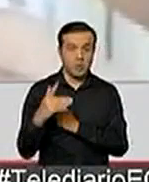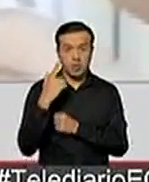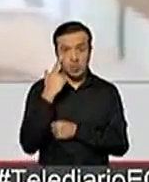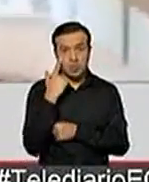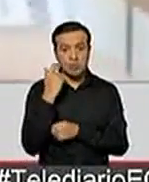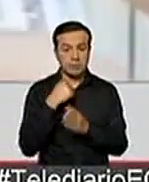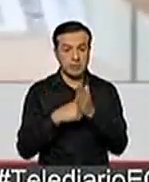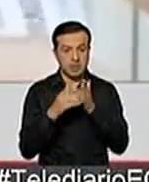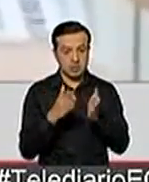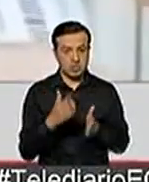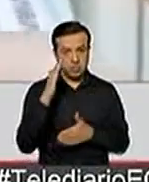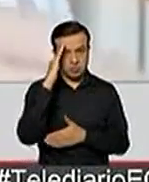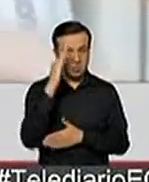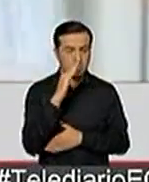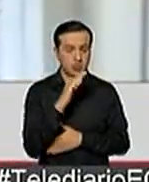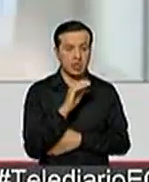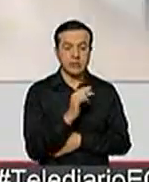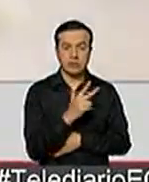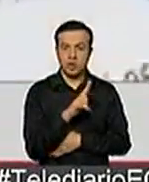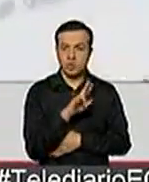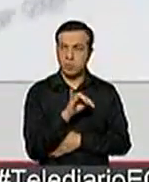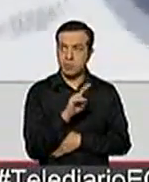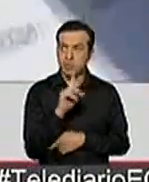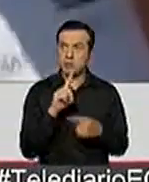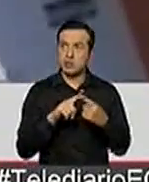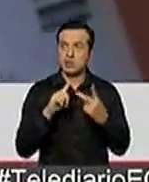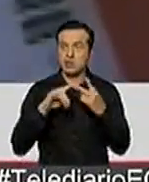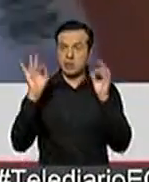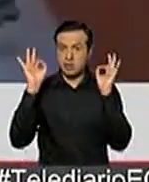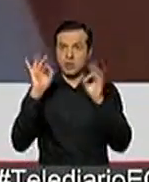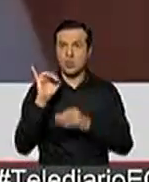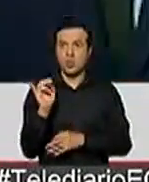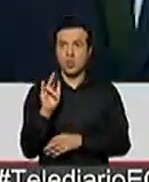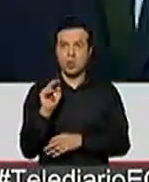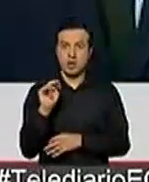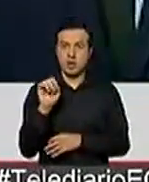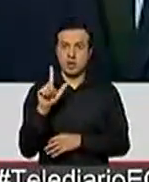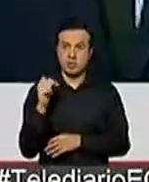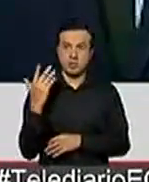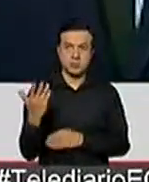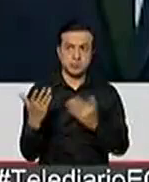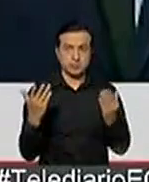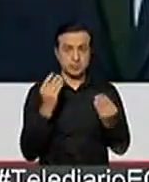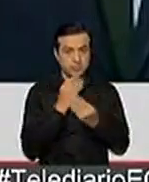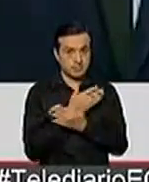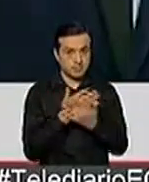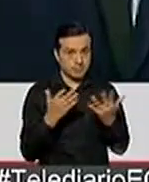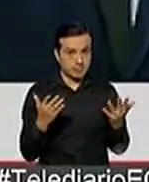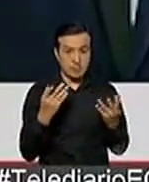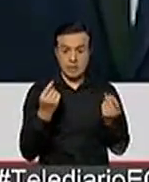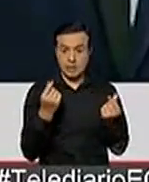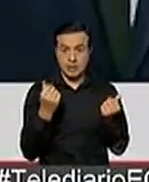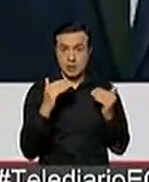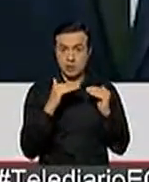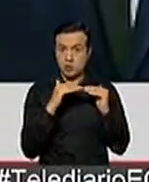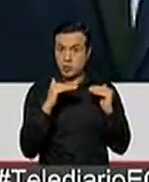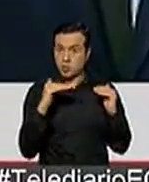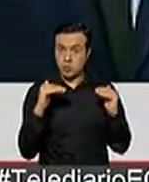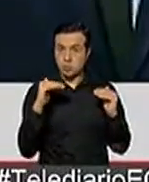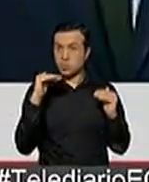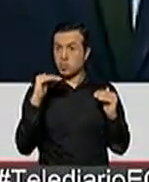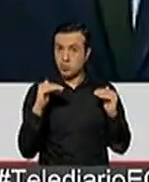junto a los ministros del Interior, Andrés Chauvic, y el de Energía, Juan Carlos Jovet. Y además, este precio se mantendrá